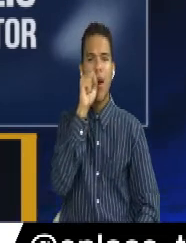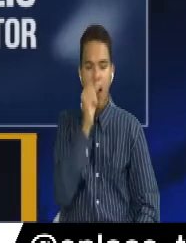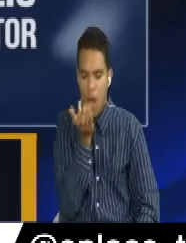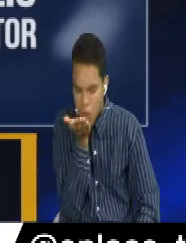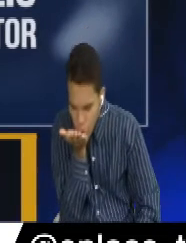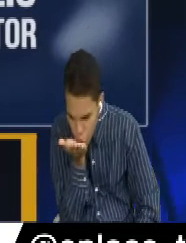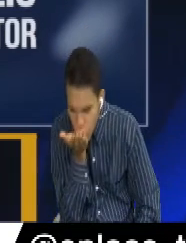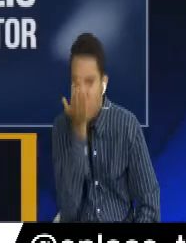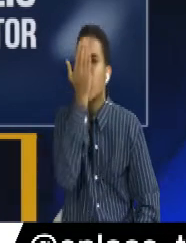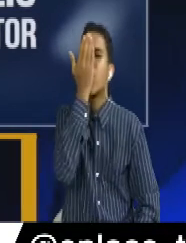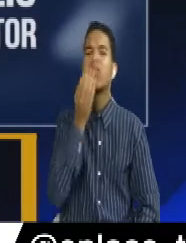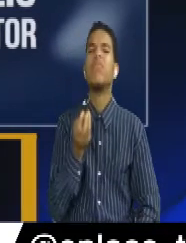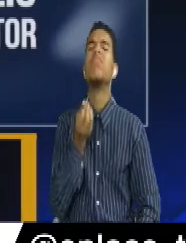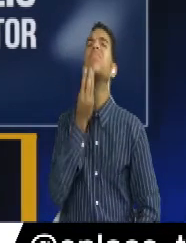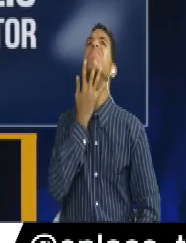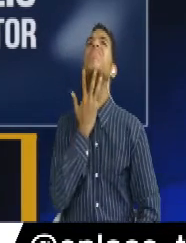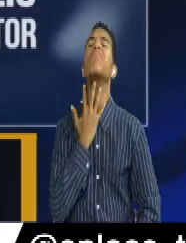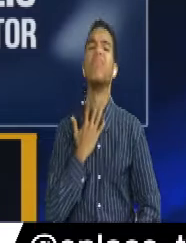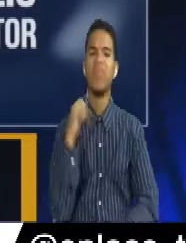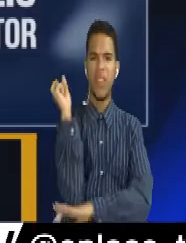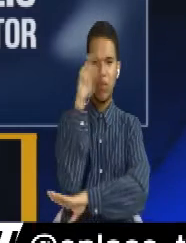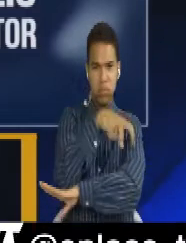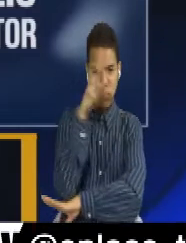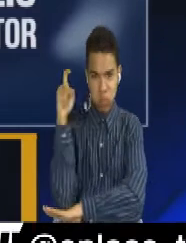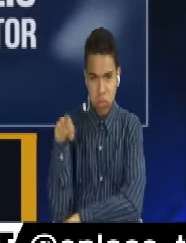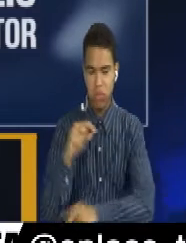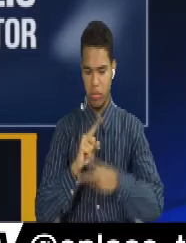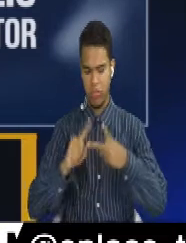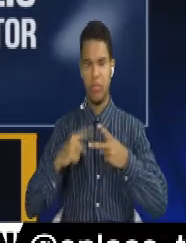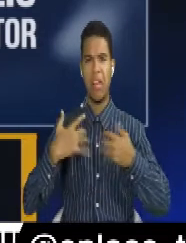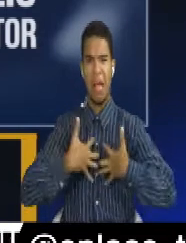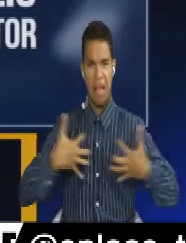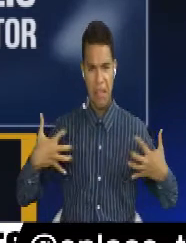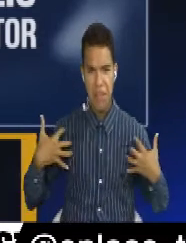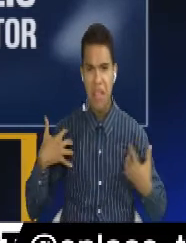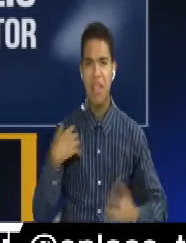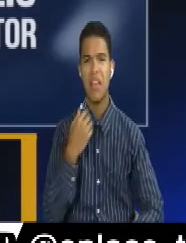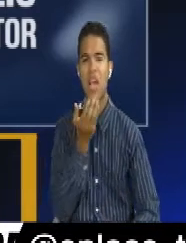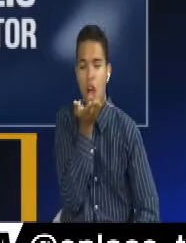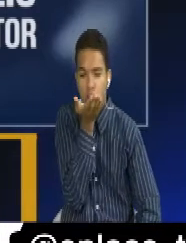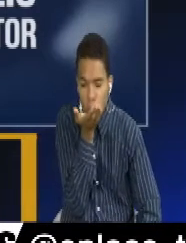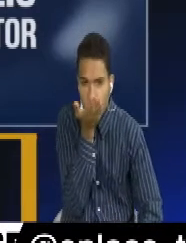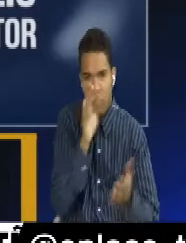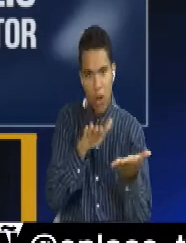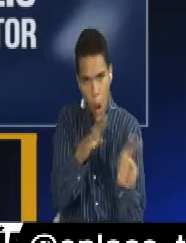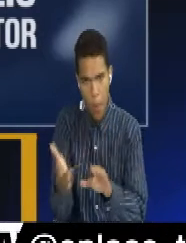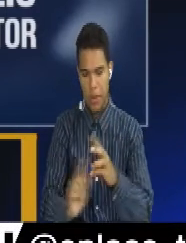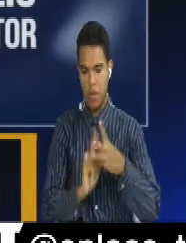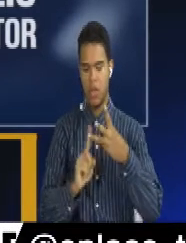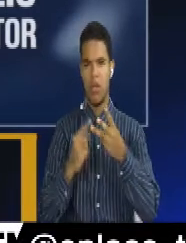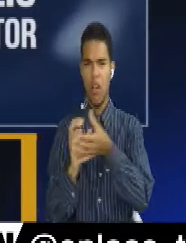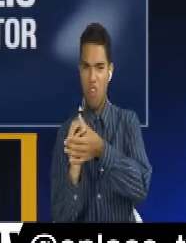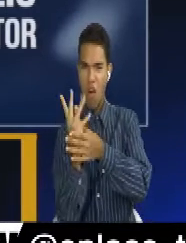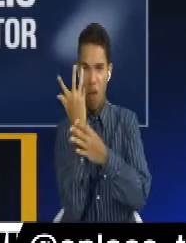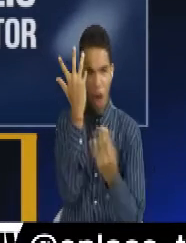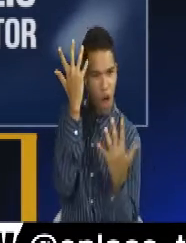la cantidad de flora y fauna que se va a imagínense, va a llevar las consecuencias